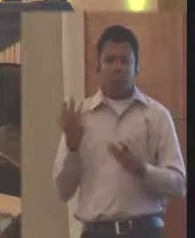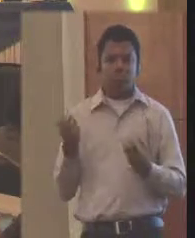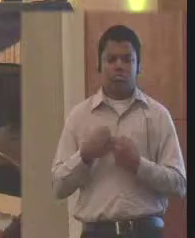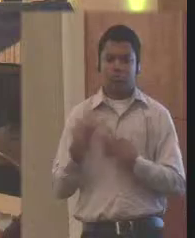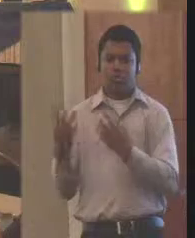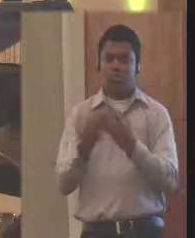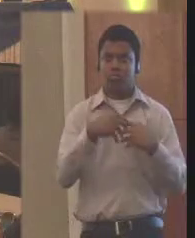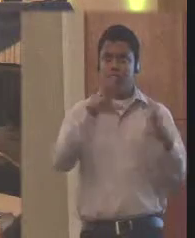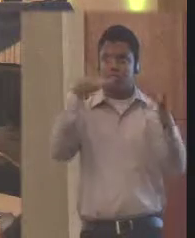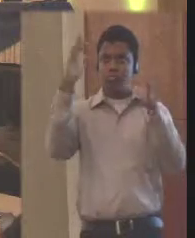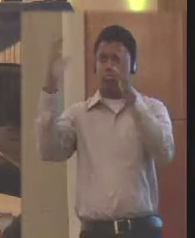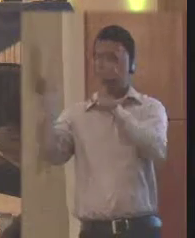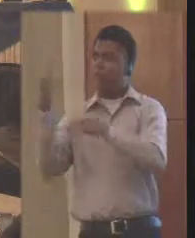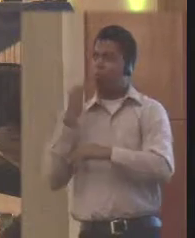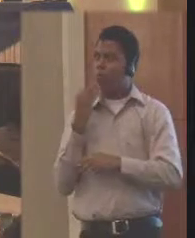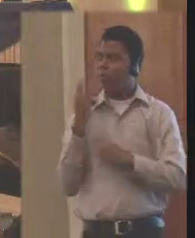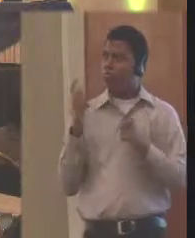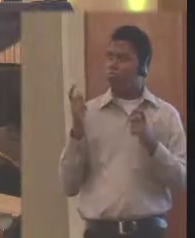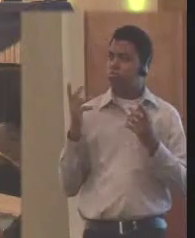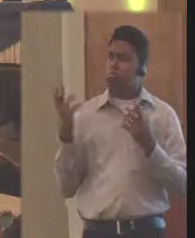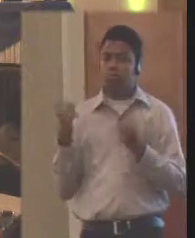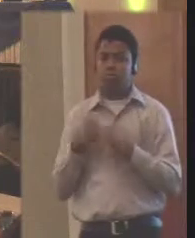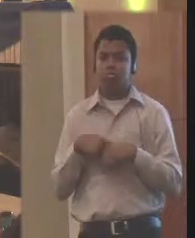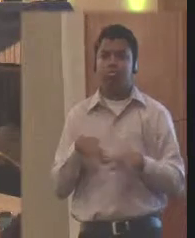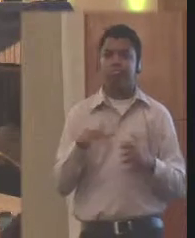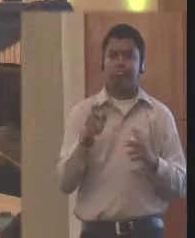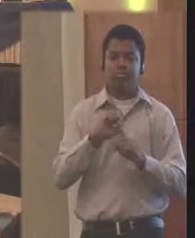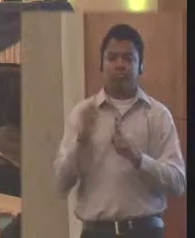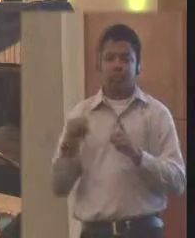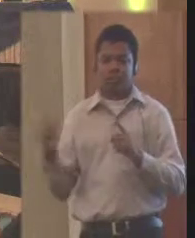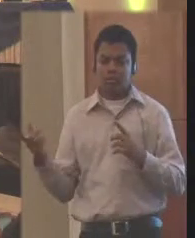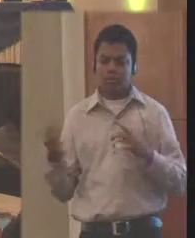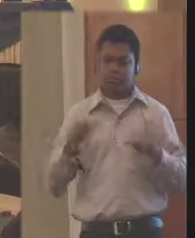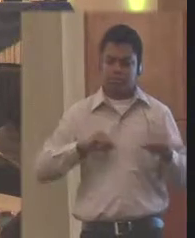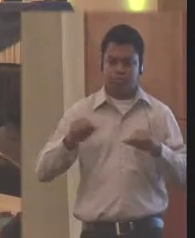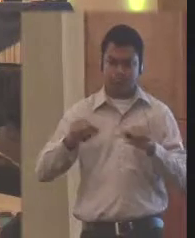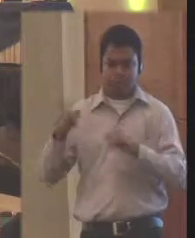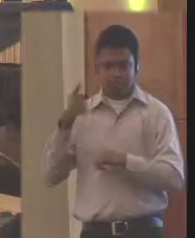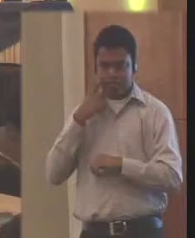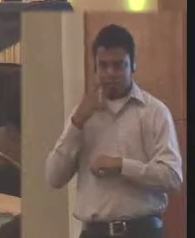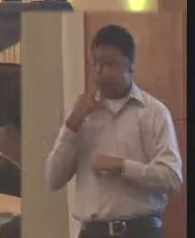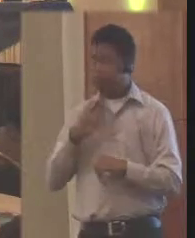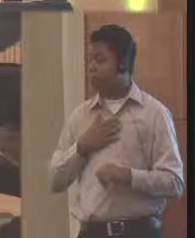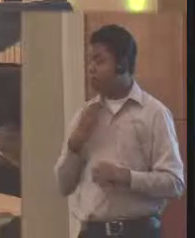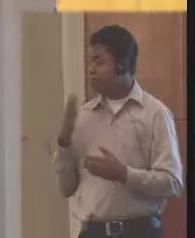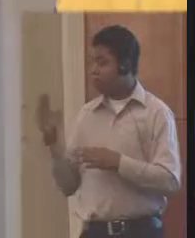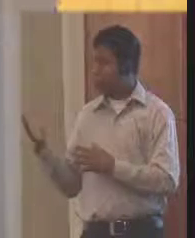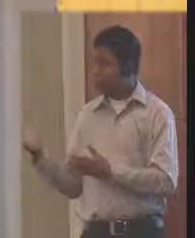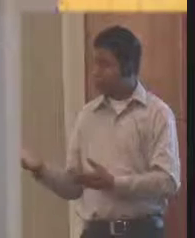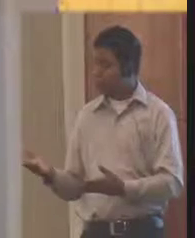adaptación y de cambio climático y cómo entrar dentro de estos sistemas de administración. Bienvenido, Jack.